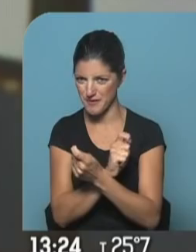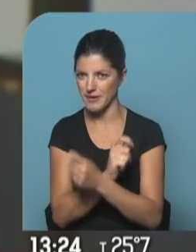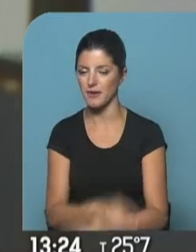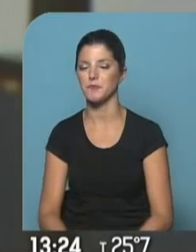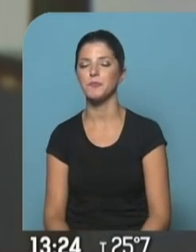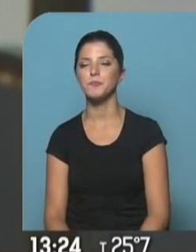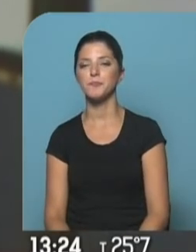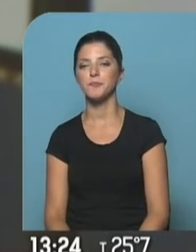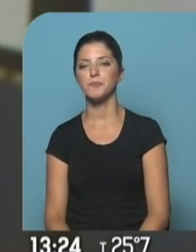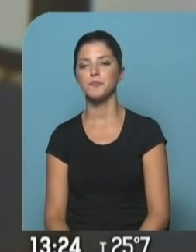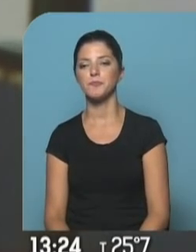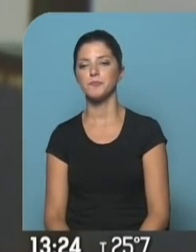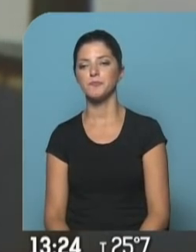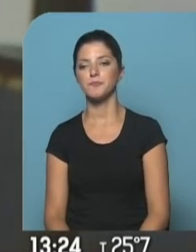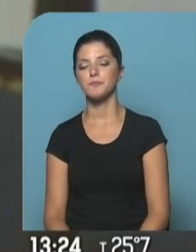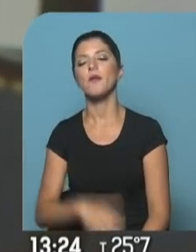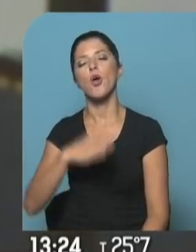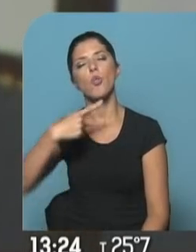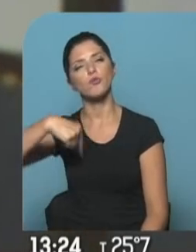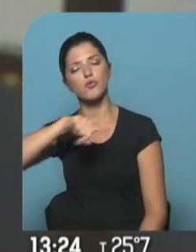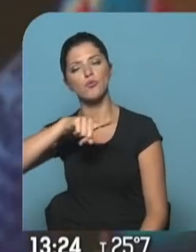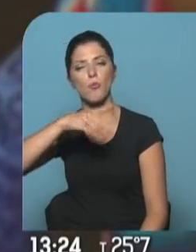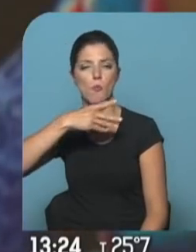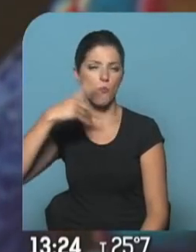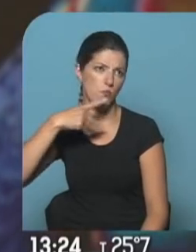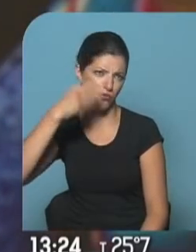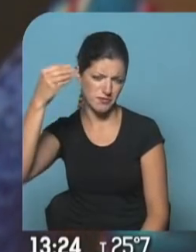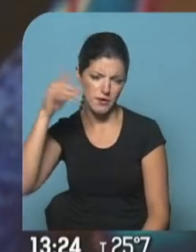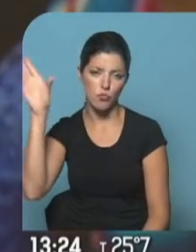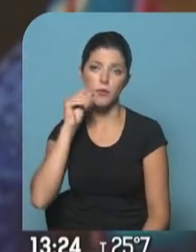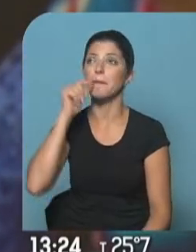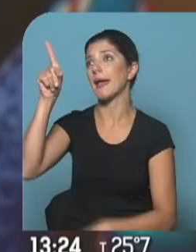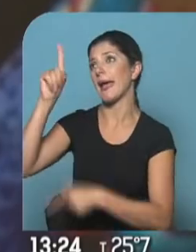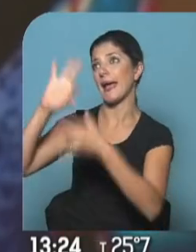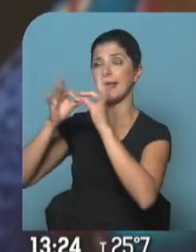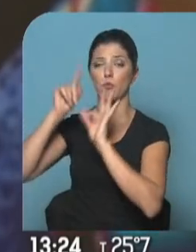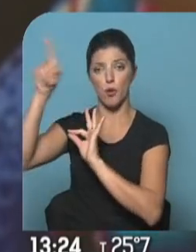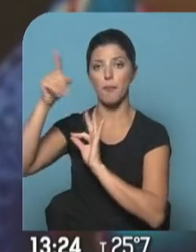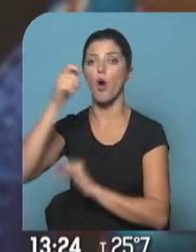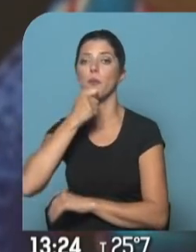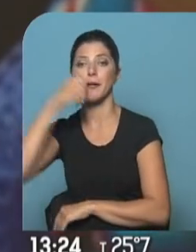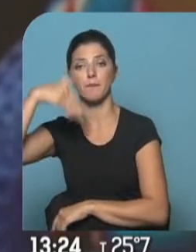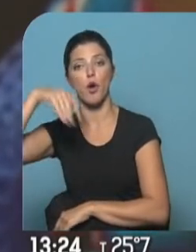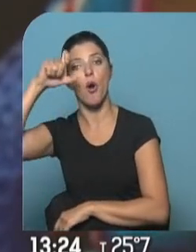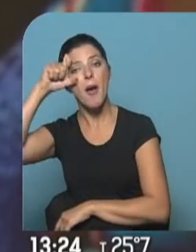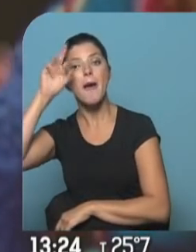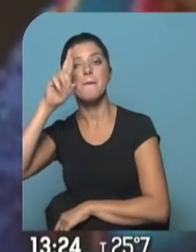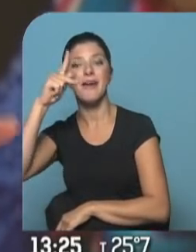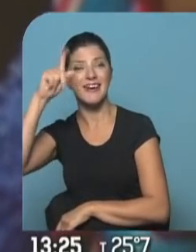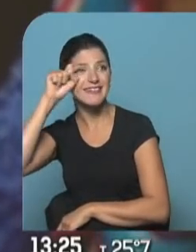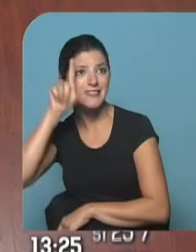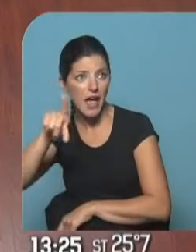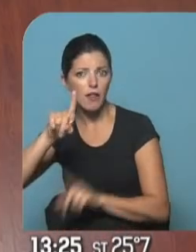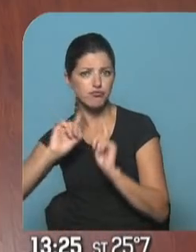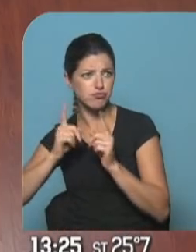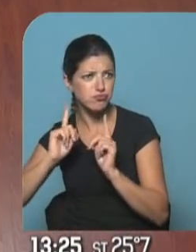veces los cuestionamientos que dicen, bueno, pero en Europa, en los sistemas parlamentarios, de pronto, o Merkel ahora va por su, no sé, es verdad. y se quedan.